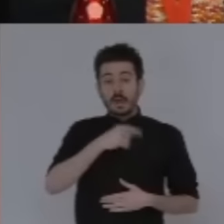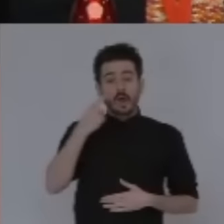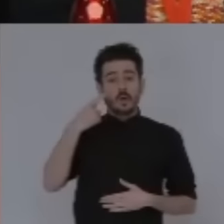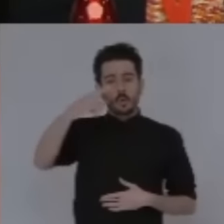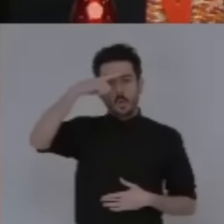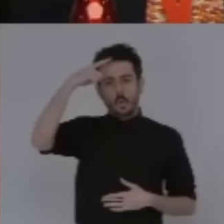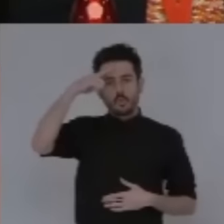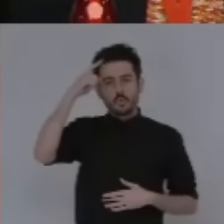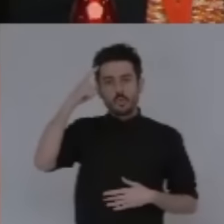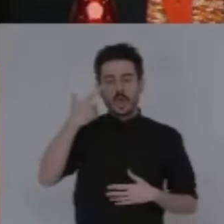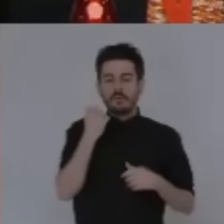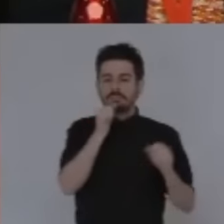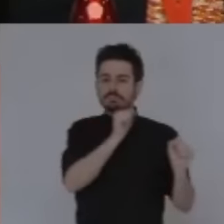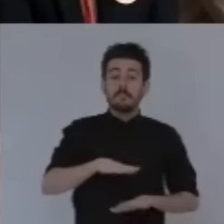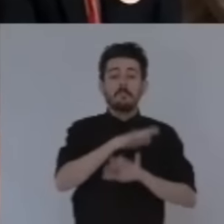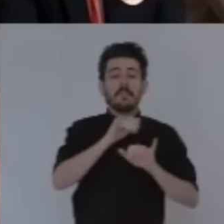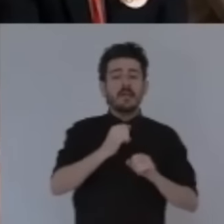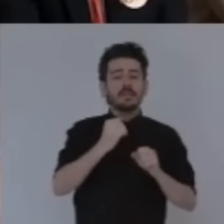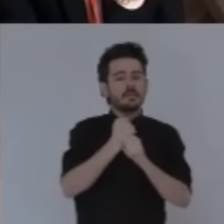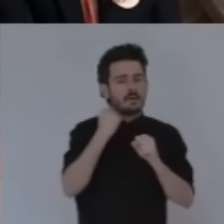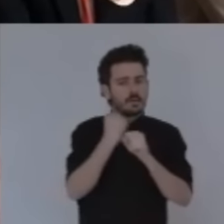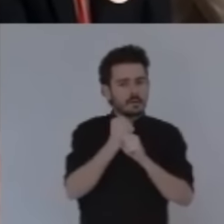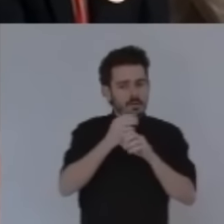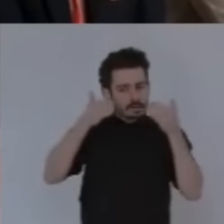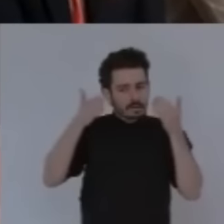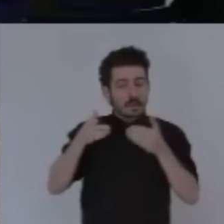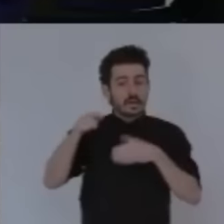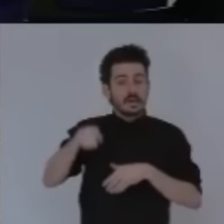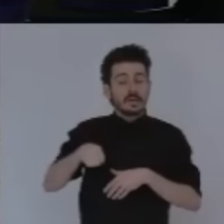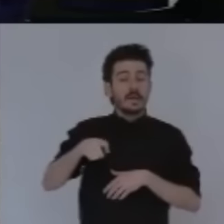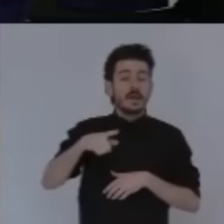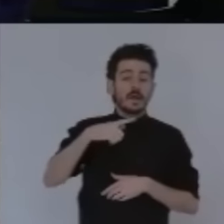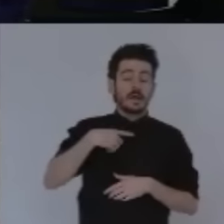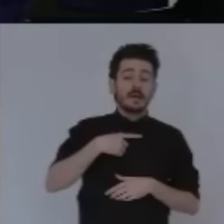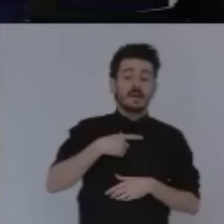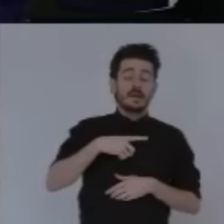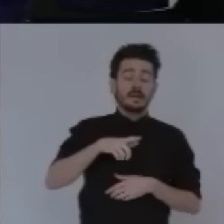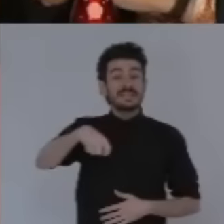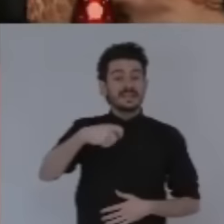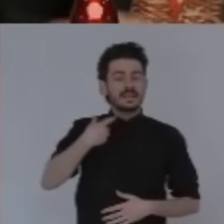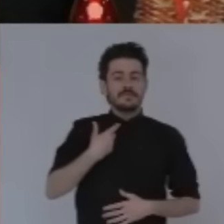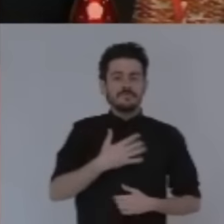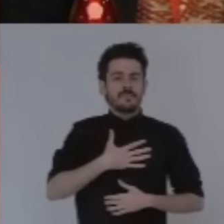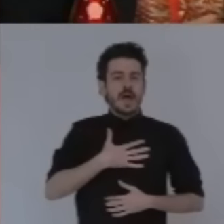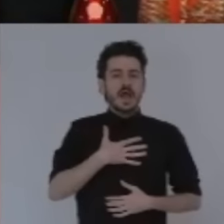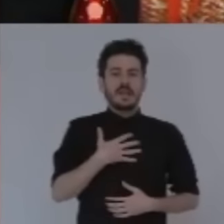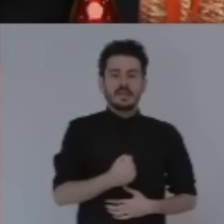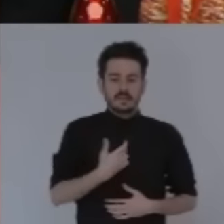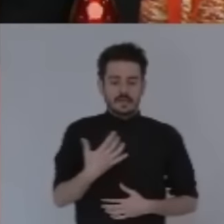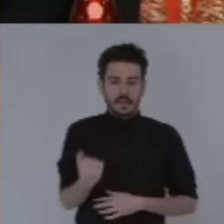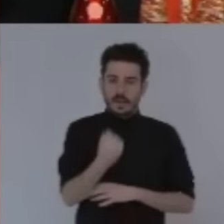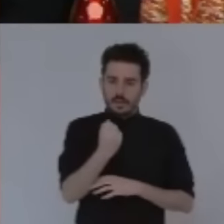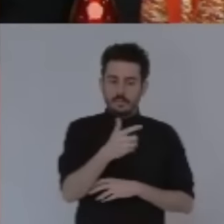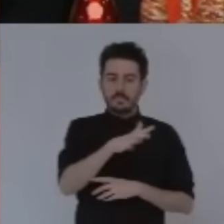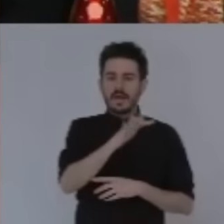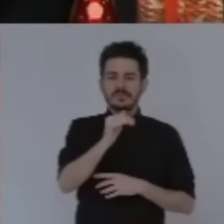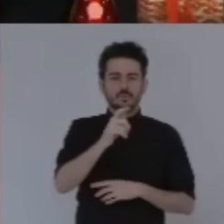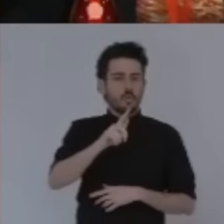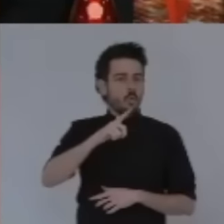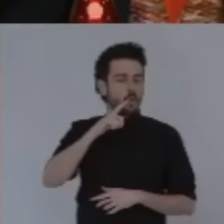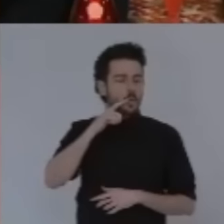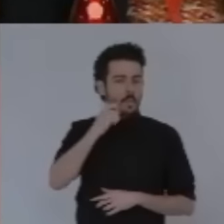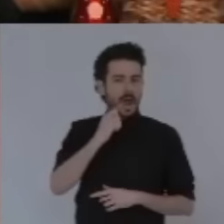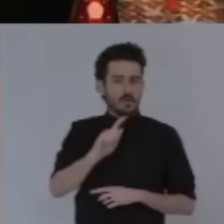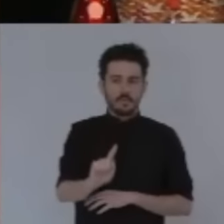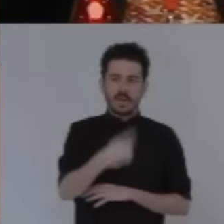cultura frente a la censura? Y para eso te necesitamos. Presidente, sí, merece